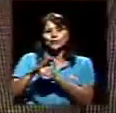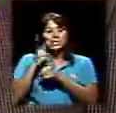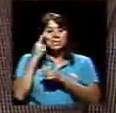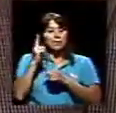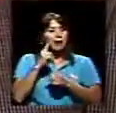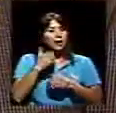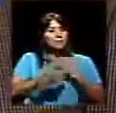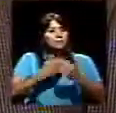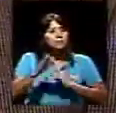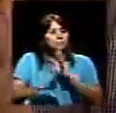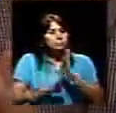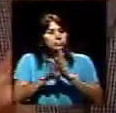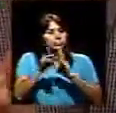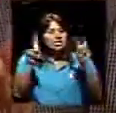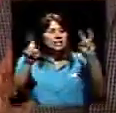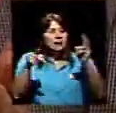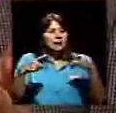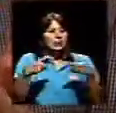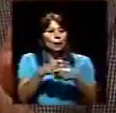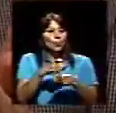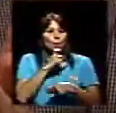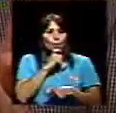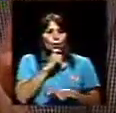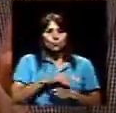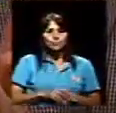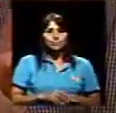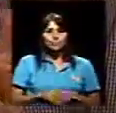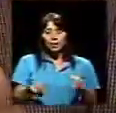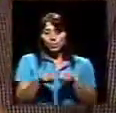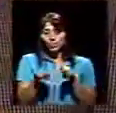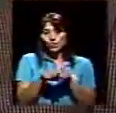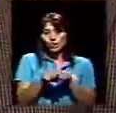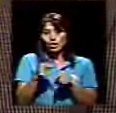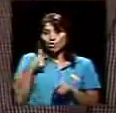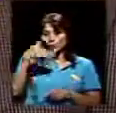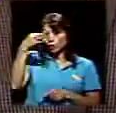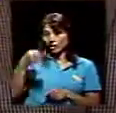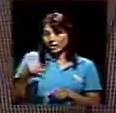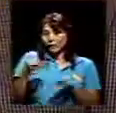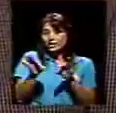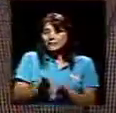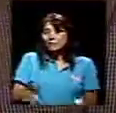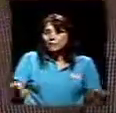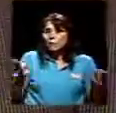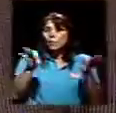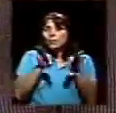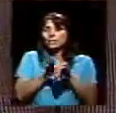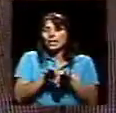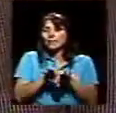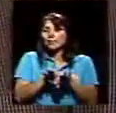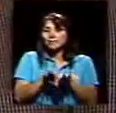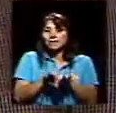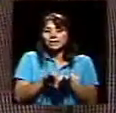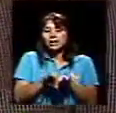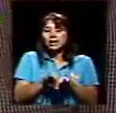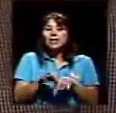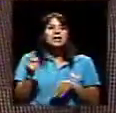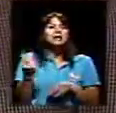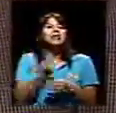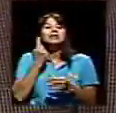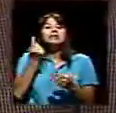en ese tema, que es muy complejo. Por otro lado, creo que, sin embargo, es importante que se pongan casi que constantemente sobre el